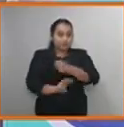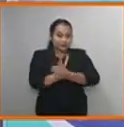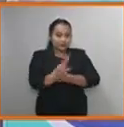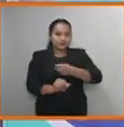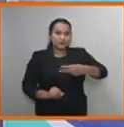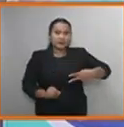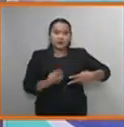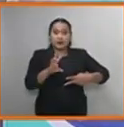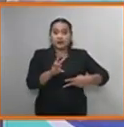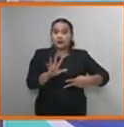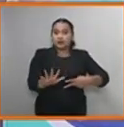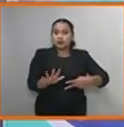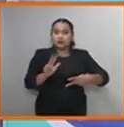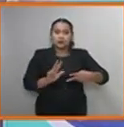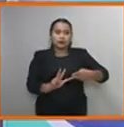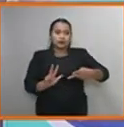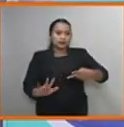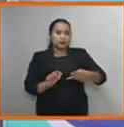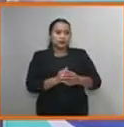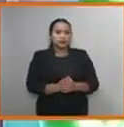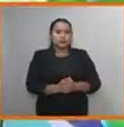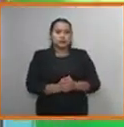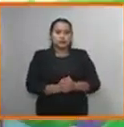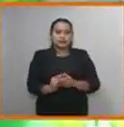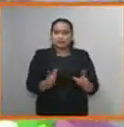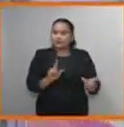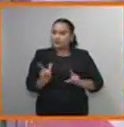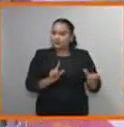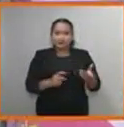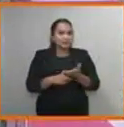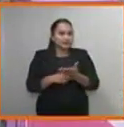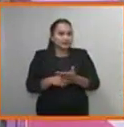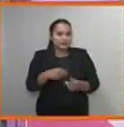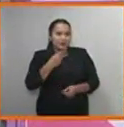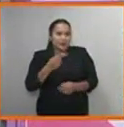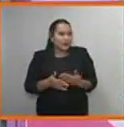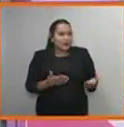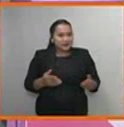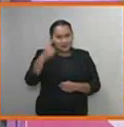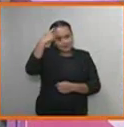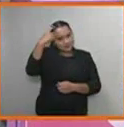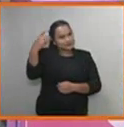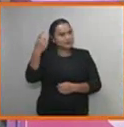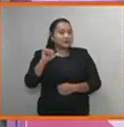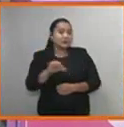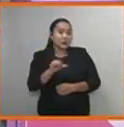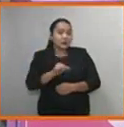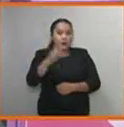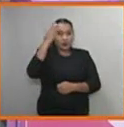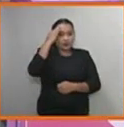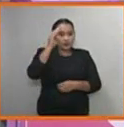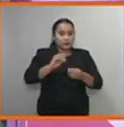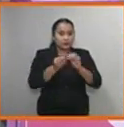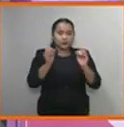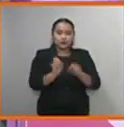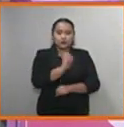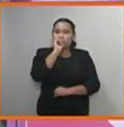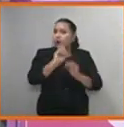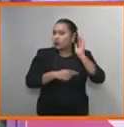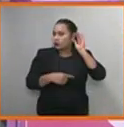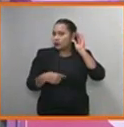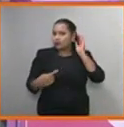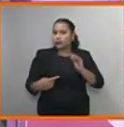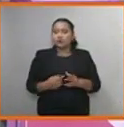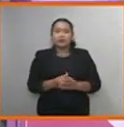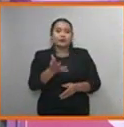el 65 y el 33. Y con tu boleta en mano, dime tú qué soñaste hoy, porque conoceremos el número ganador para la diaria. Les deseo